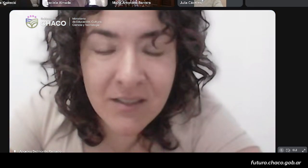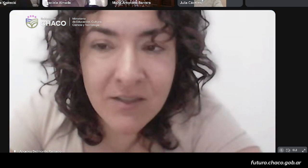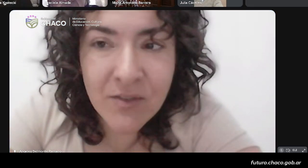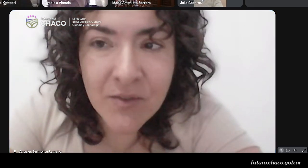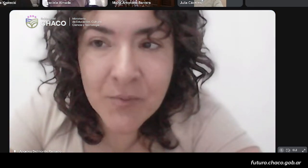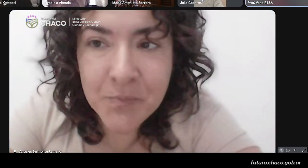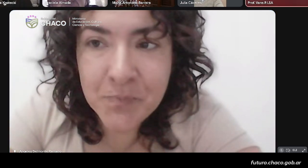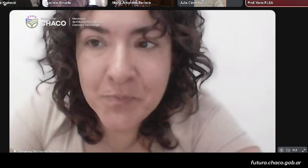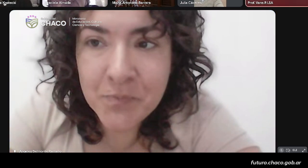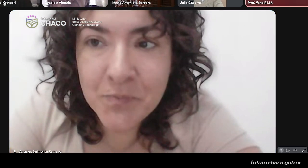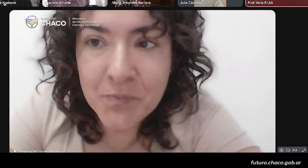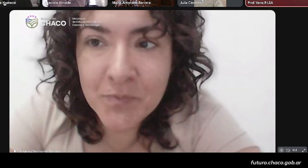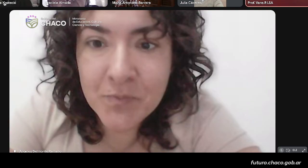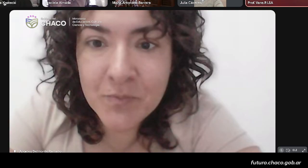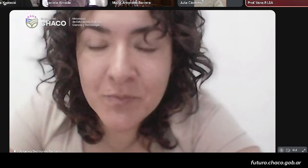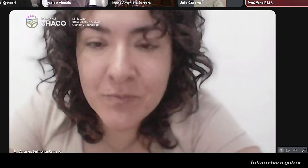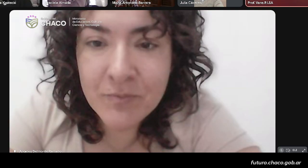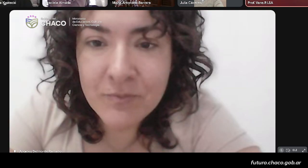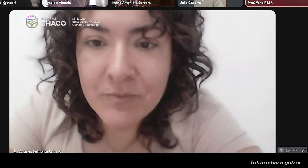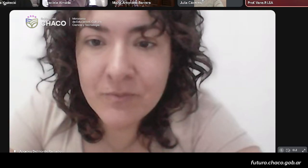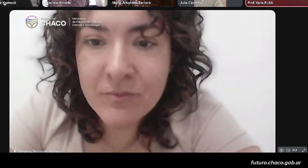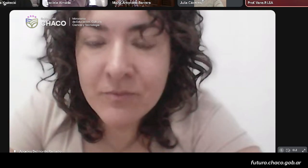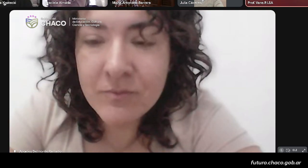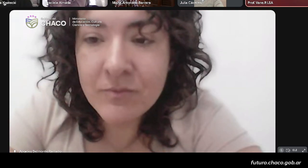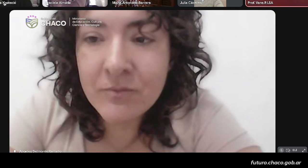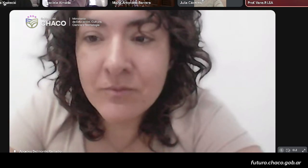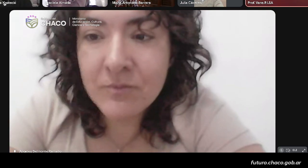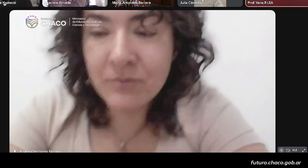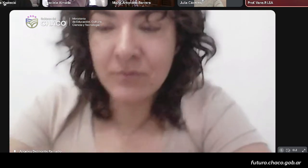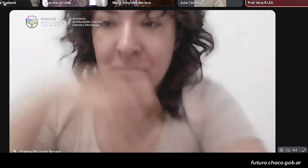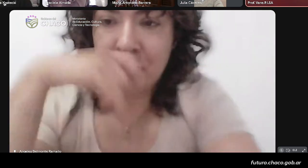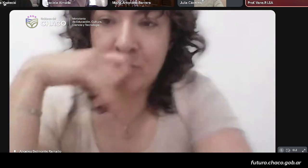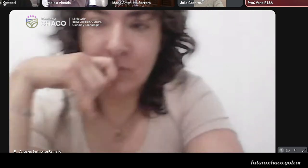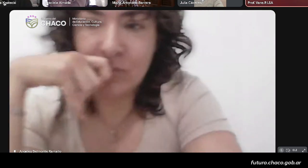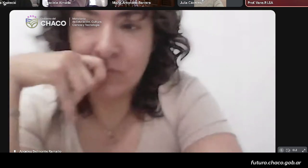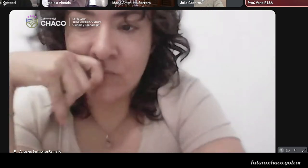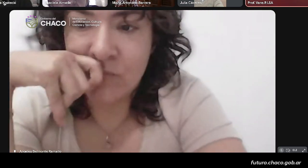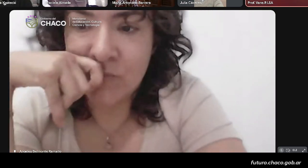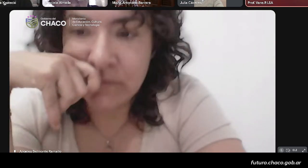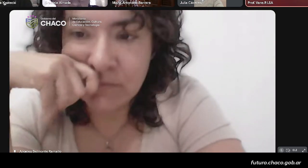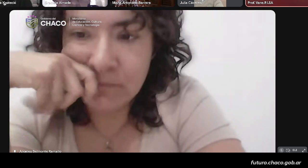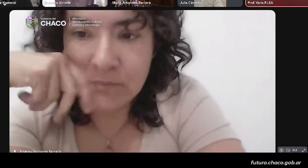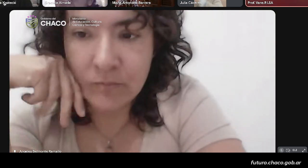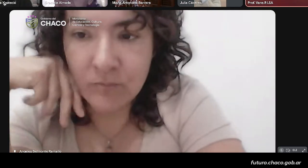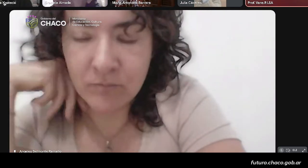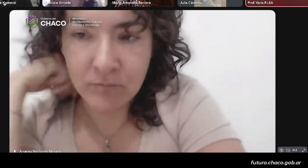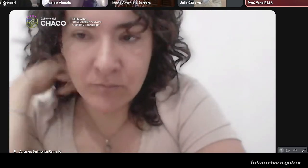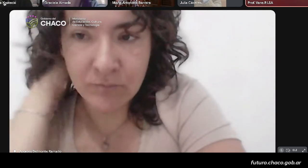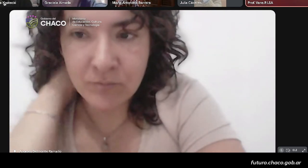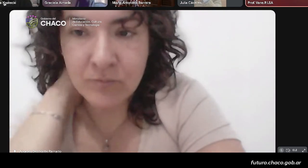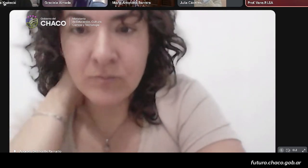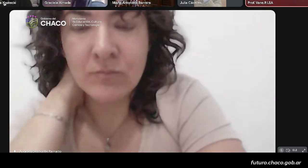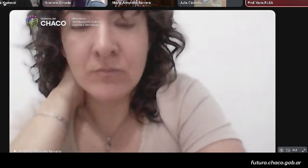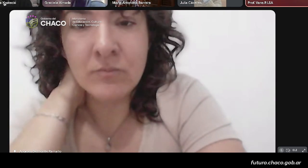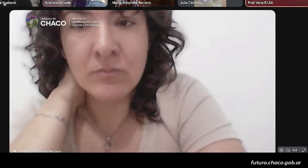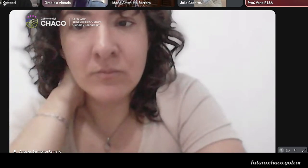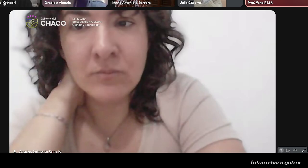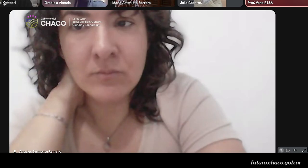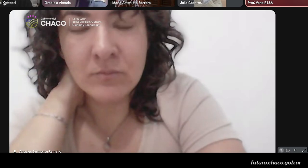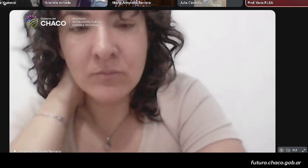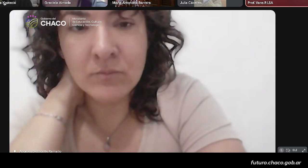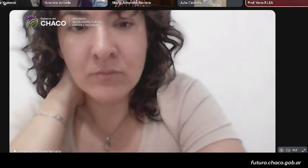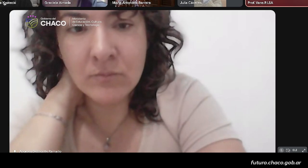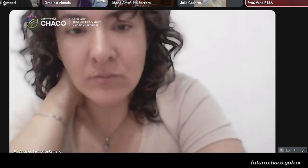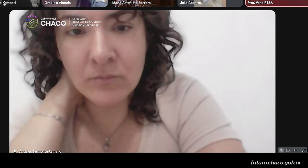caso de la presentación personal, lo que nosotros hicimos con los chicos es poder armar una ficha de